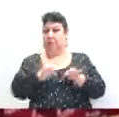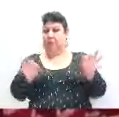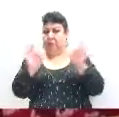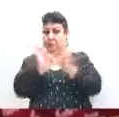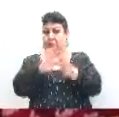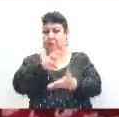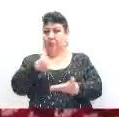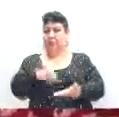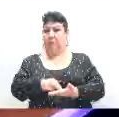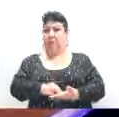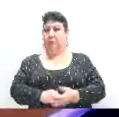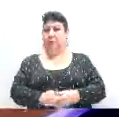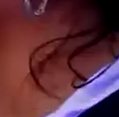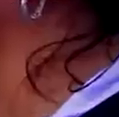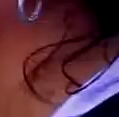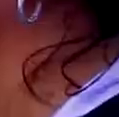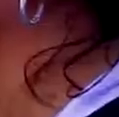de Manabí.